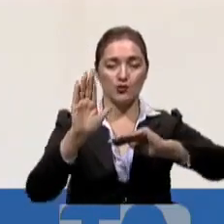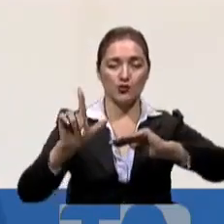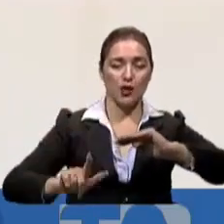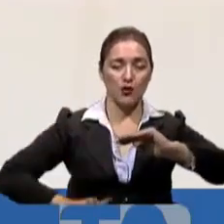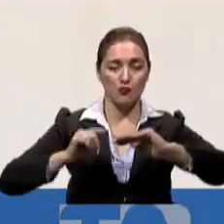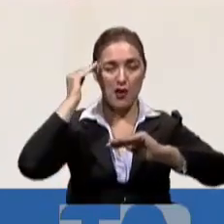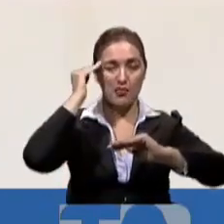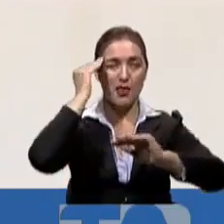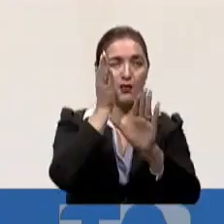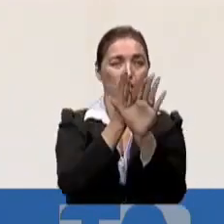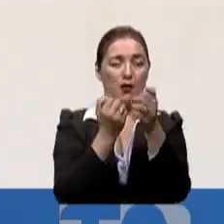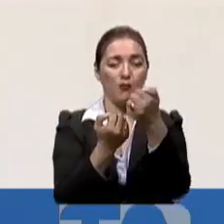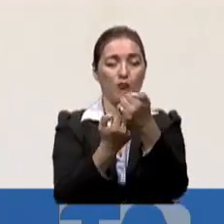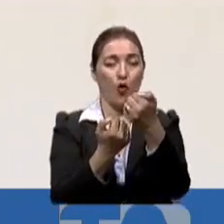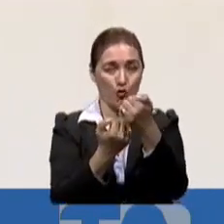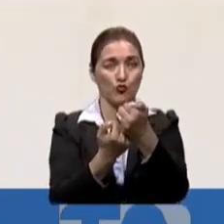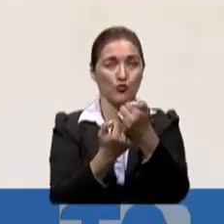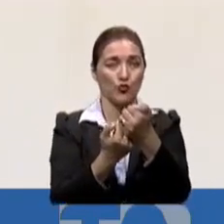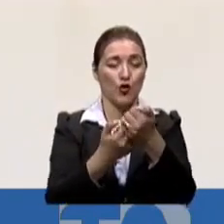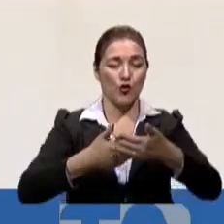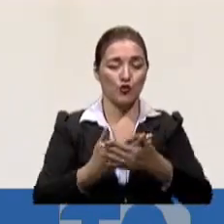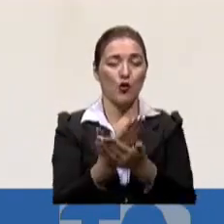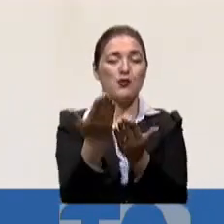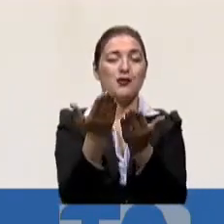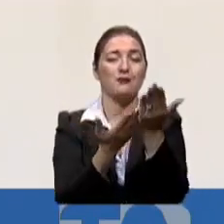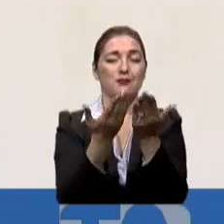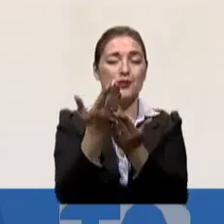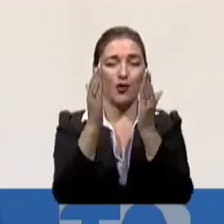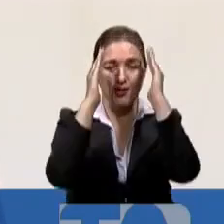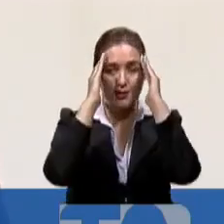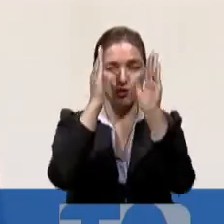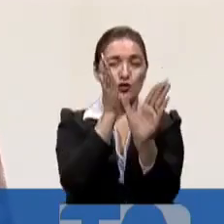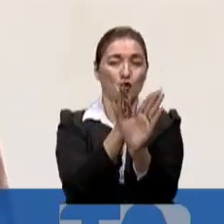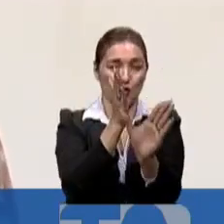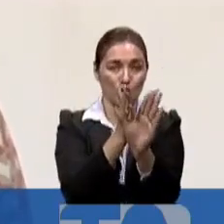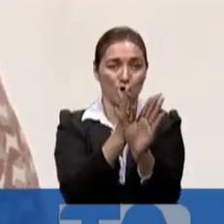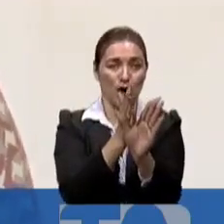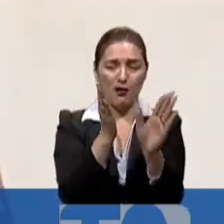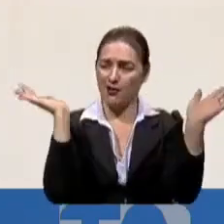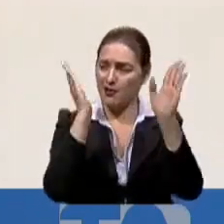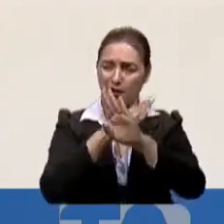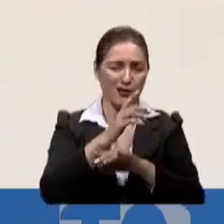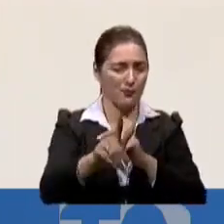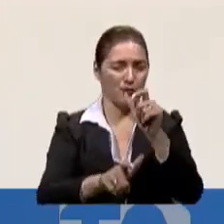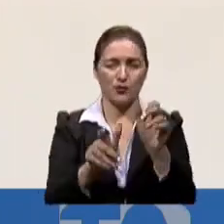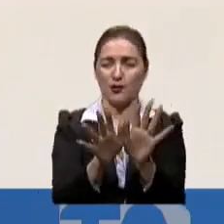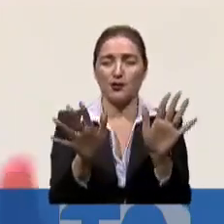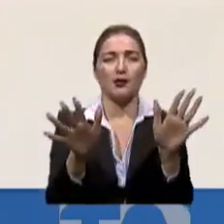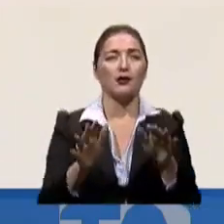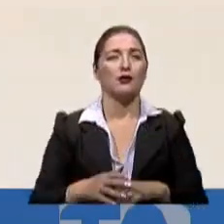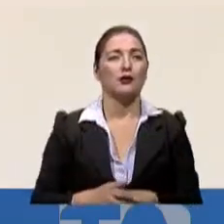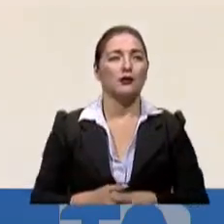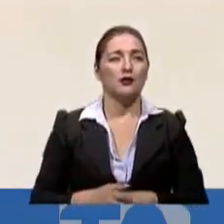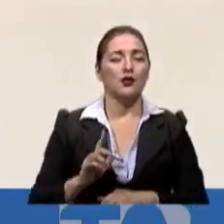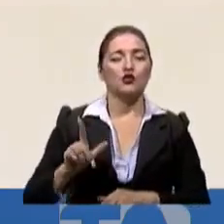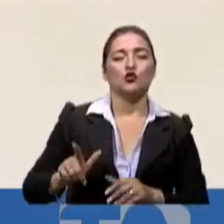Mental pues nos ha apoyado para poder abrir nuevos servicios que están eh al servicio de la ciudadanía esto es la unidad Metropolitana de